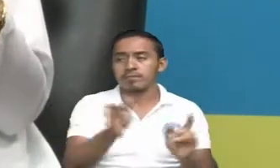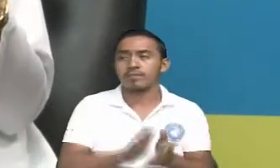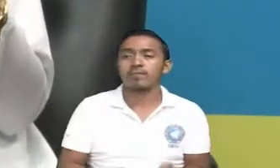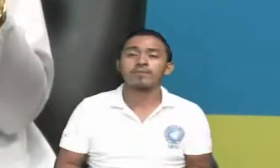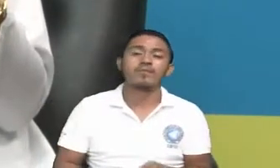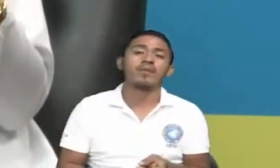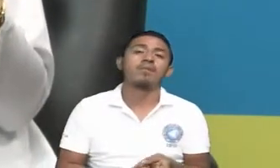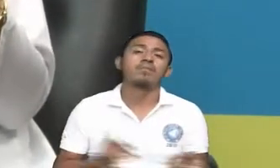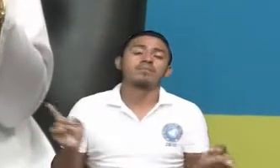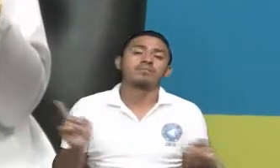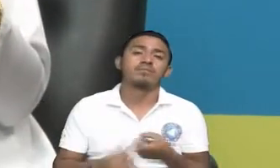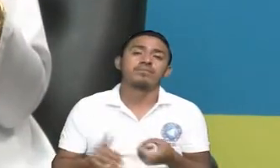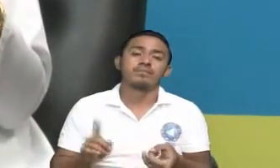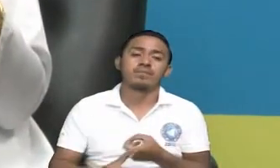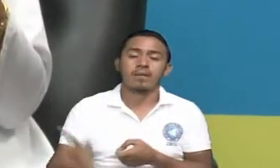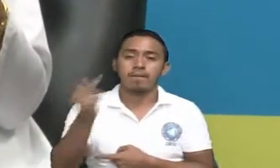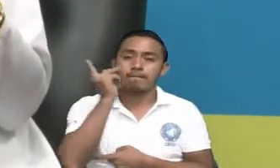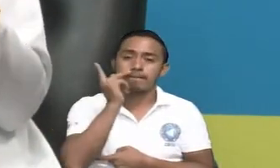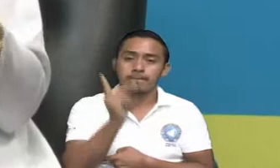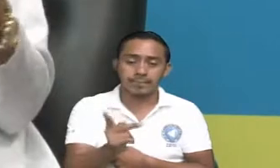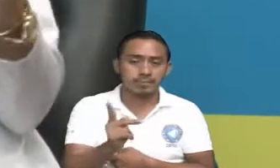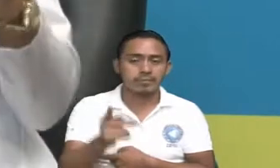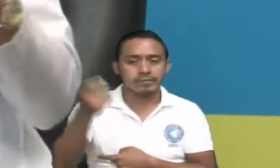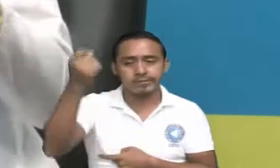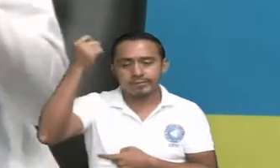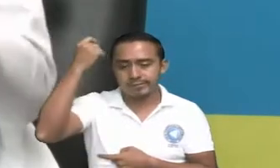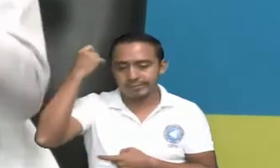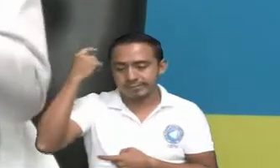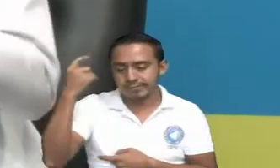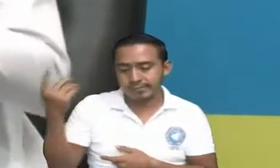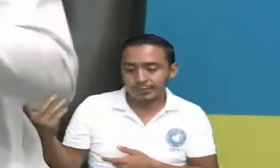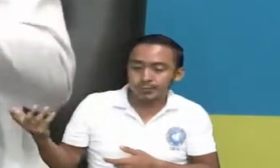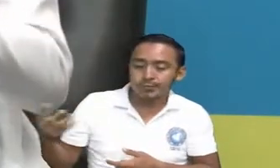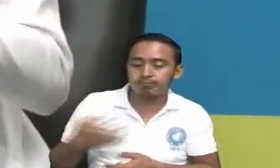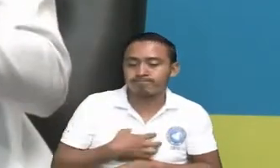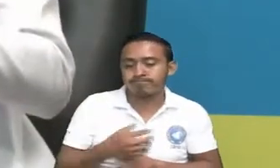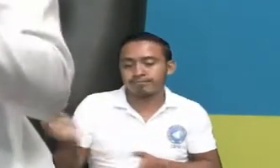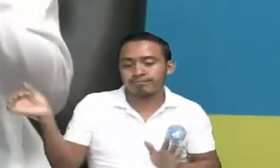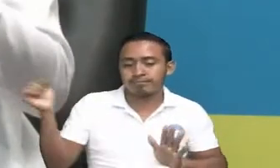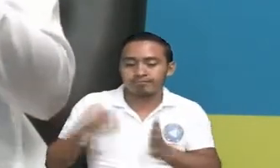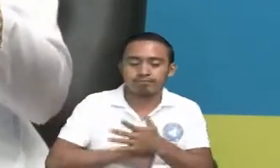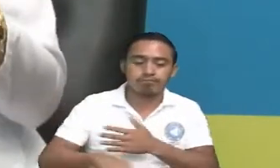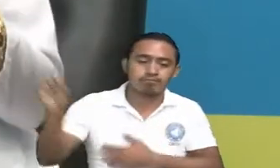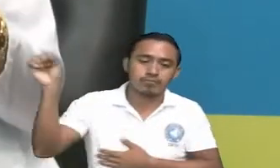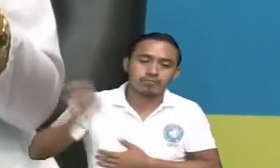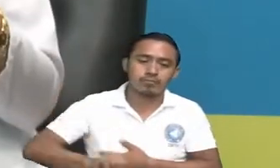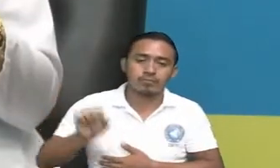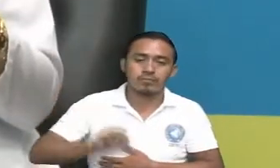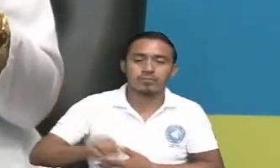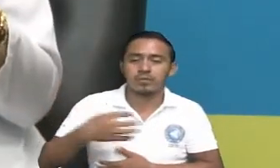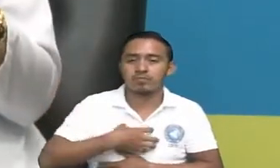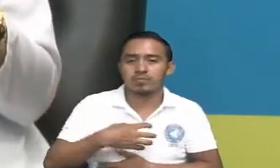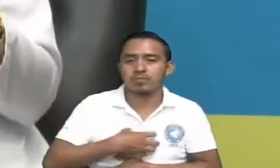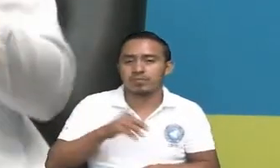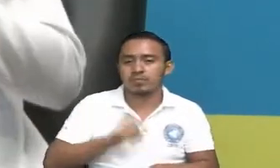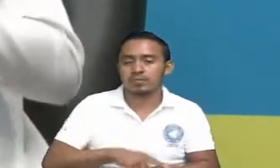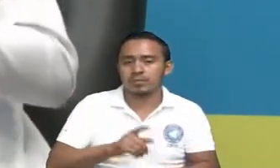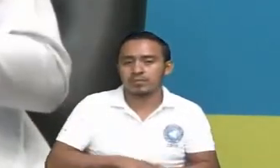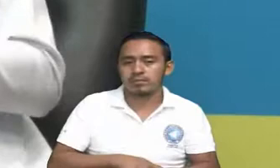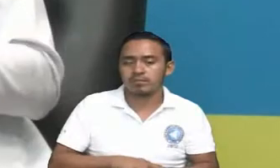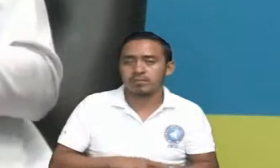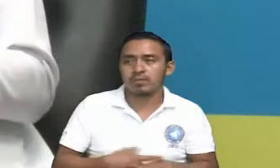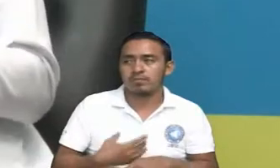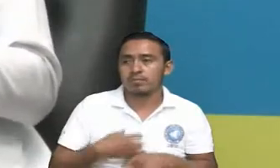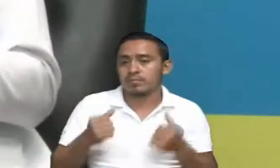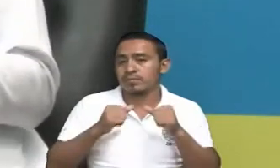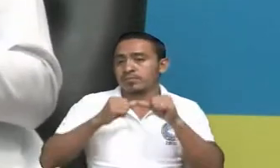primer lugar, reconocer o entender de que, bueno, como toda relación falló, fracasó, darme mi tiempo, mi espacio y continuar